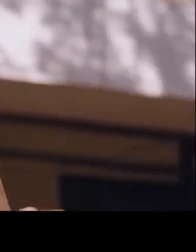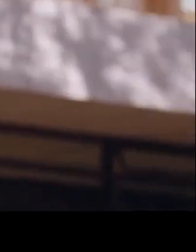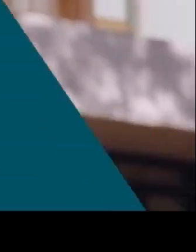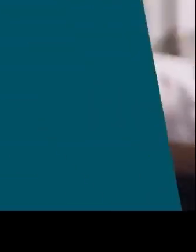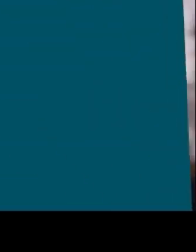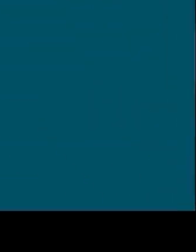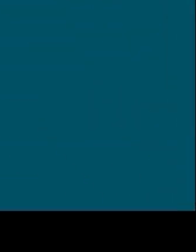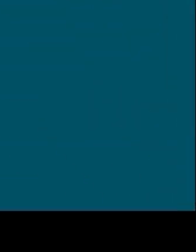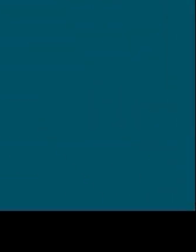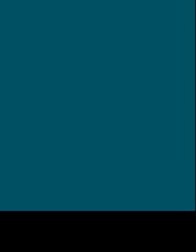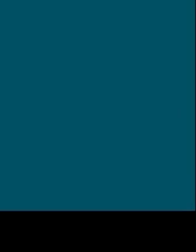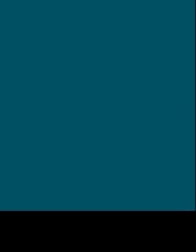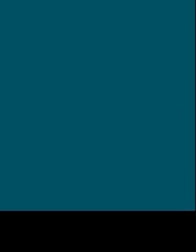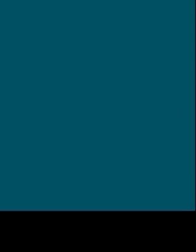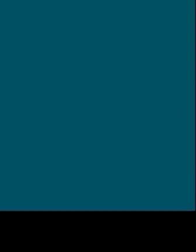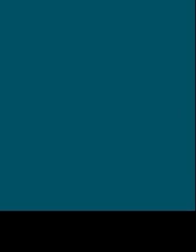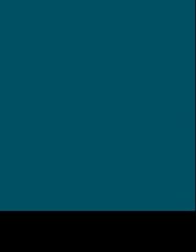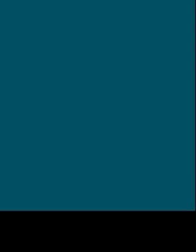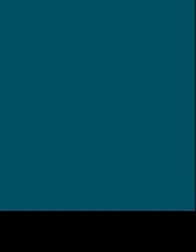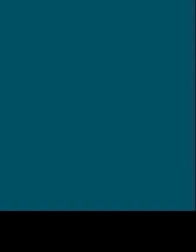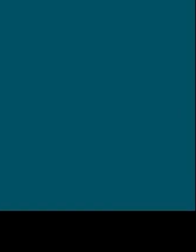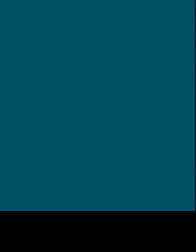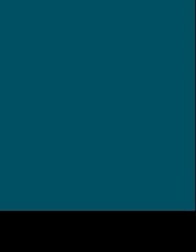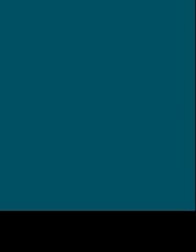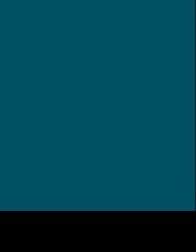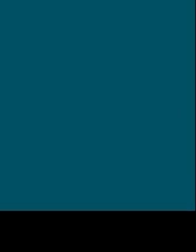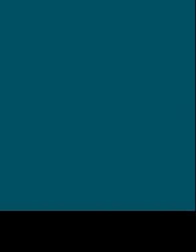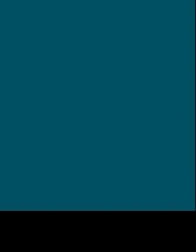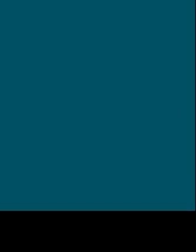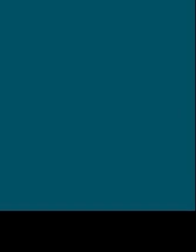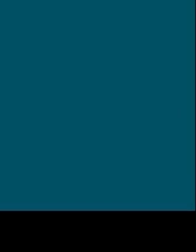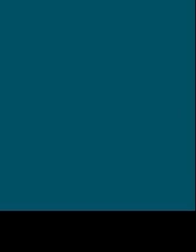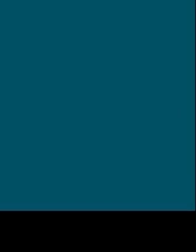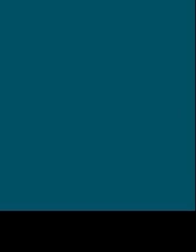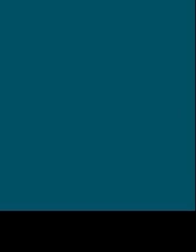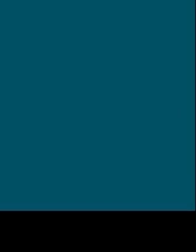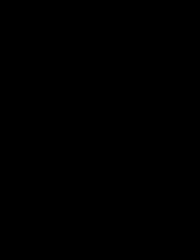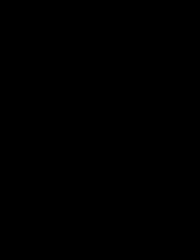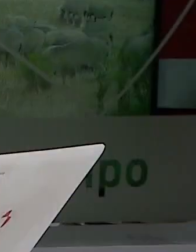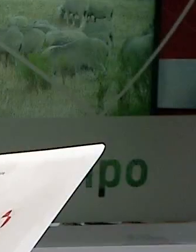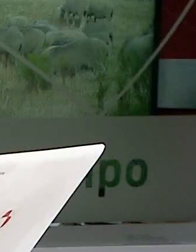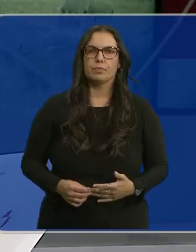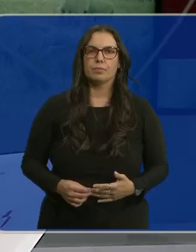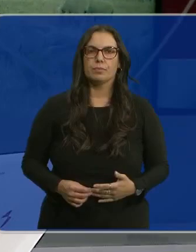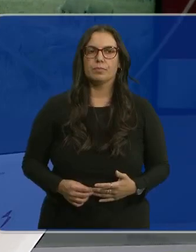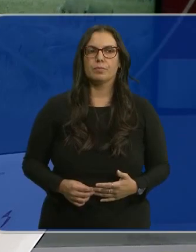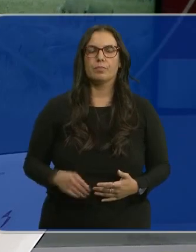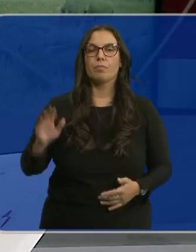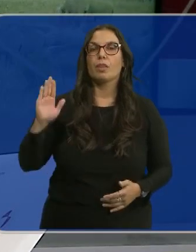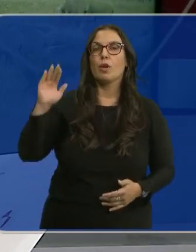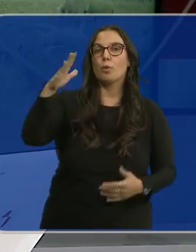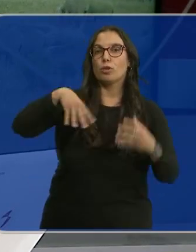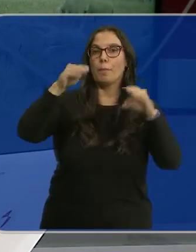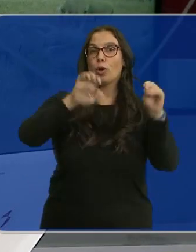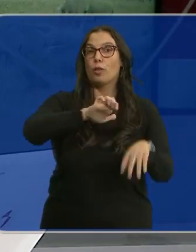dentro. Unicaja. Te atreves y la vida se abre. Los montes de los